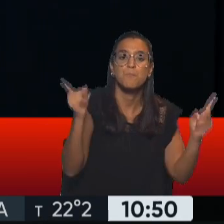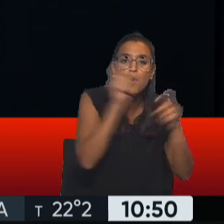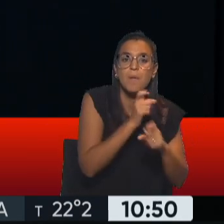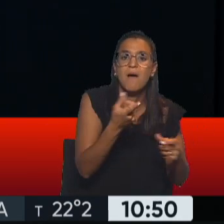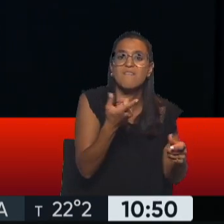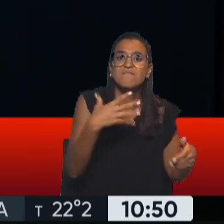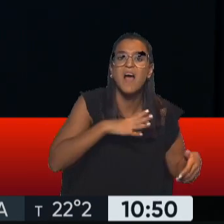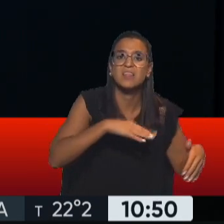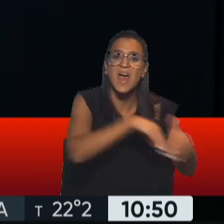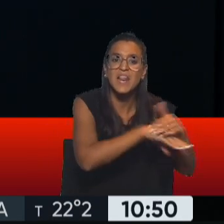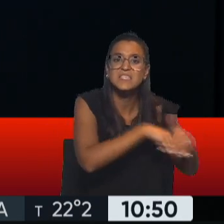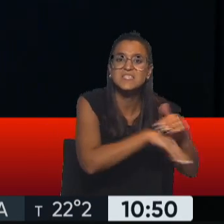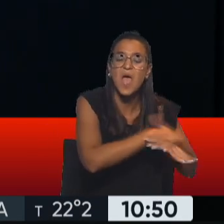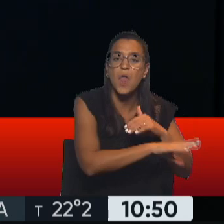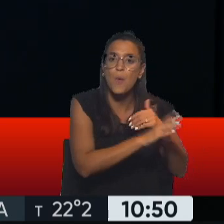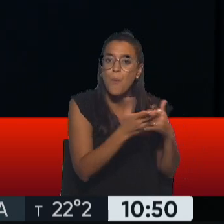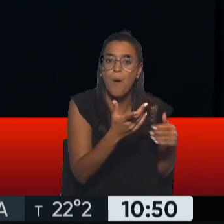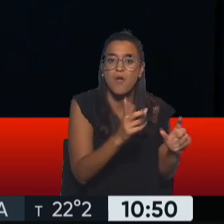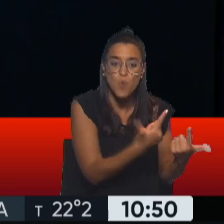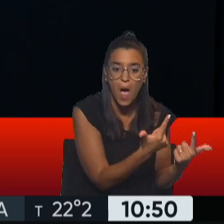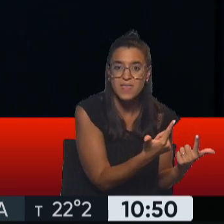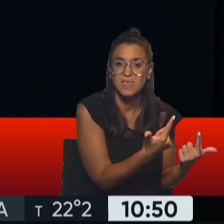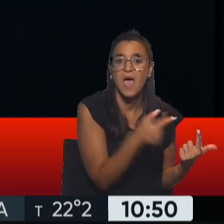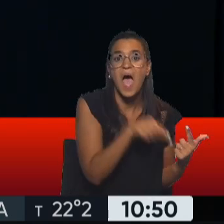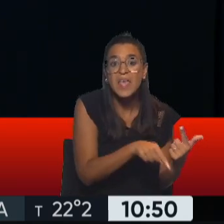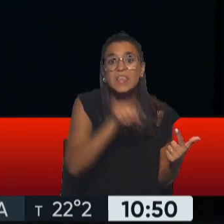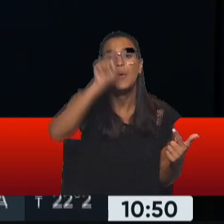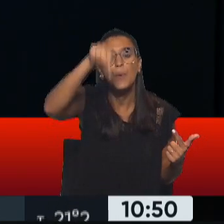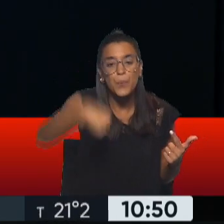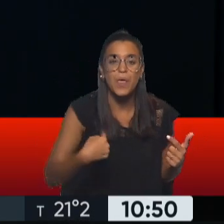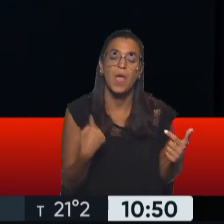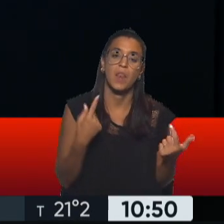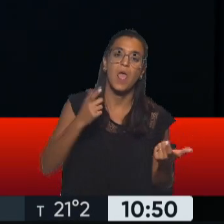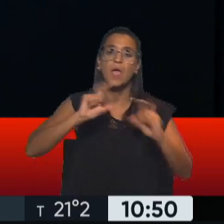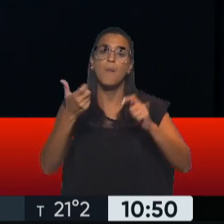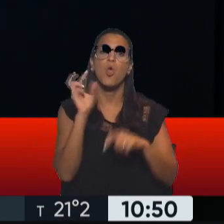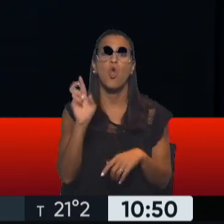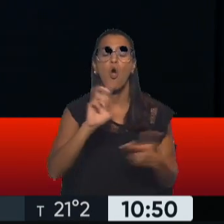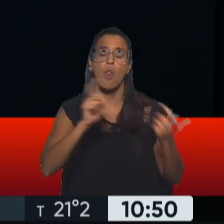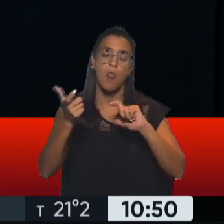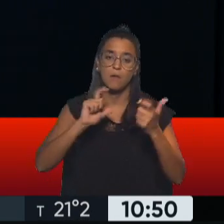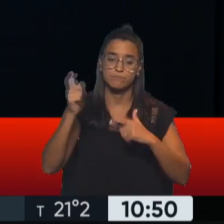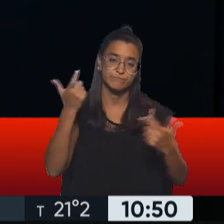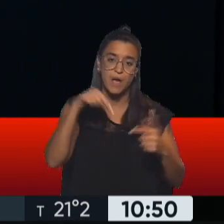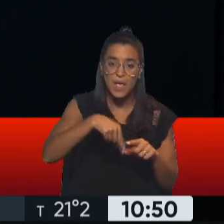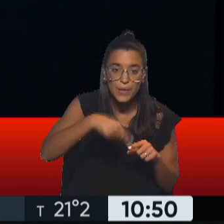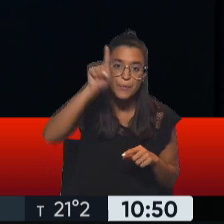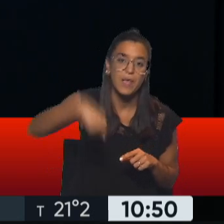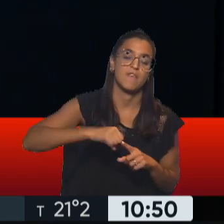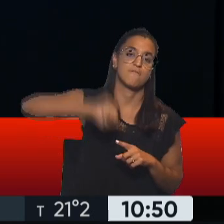de reservas internacionales que redundan en inestabilidad cambiaria y por lo tanto en